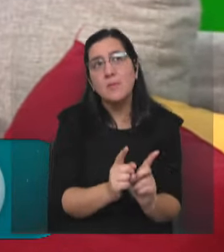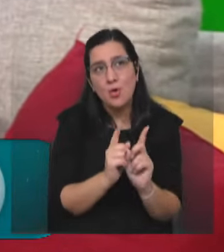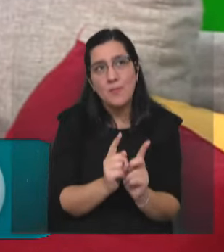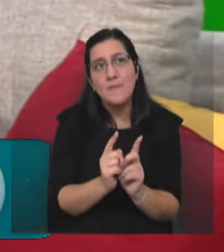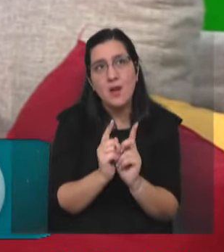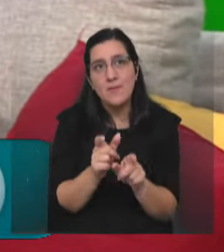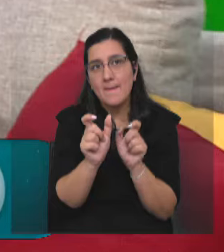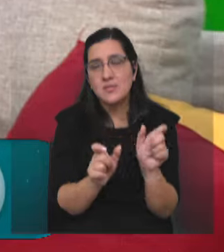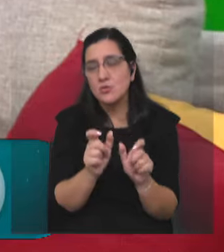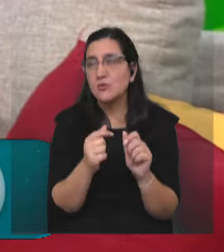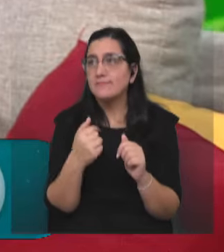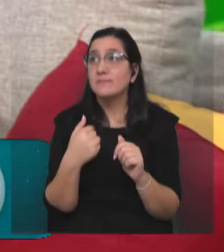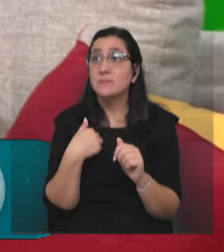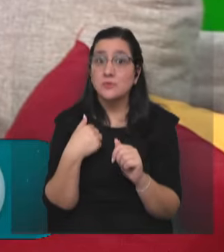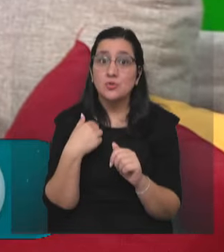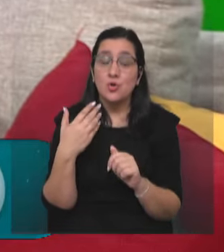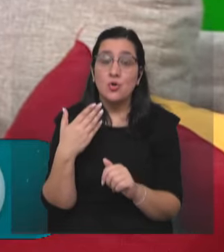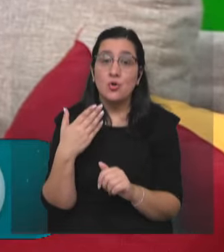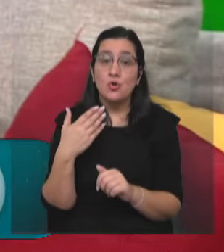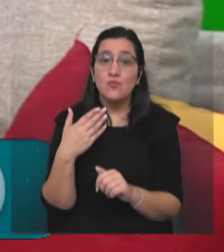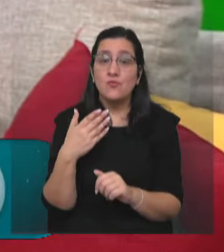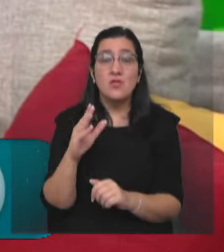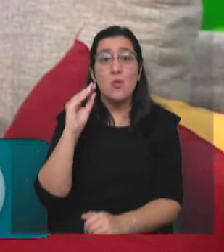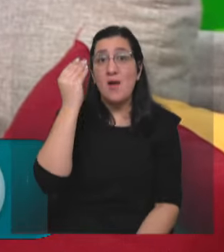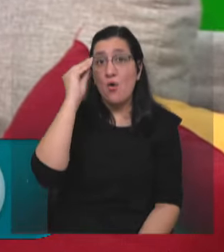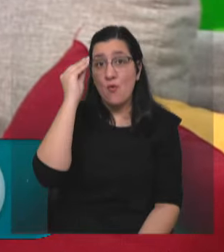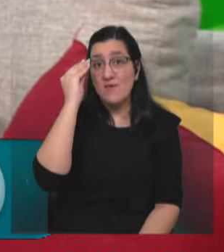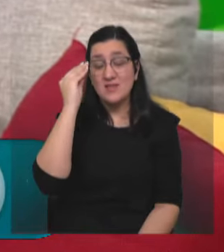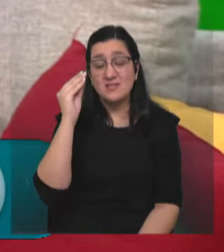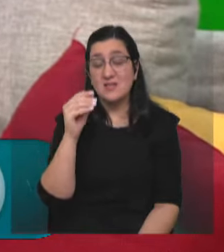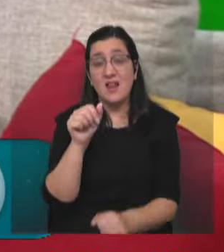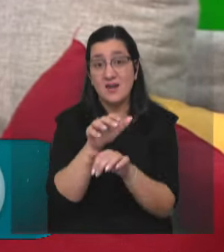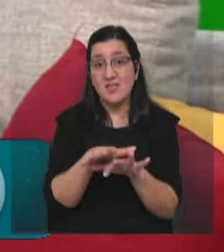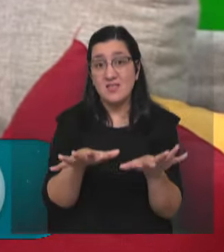casi los mismos. Yo llegué a ser de los más jóvenes en las redes.